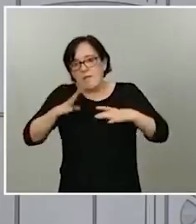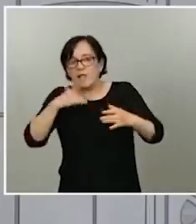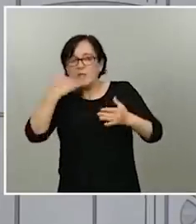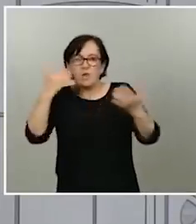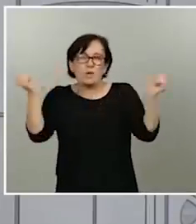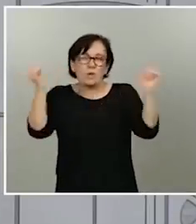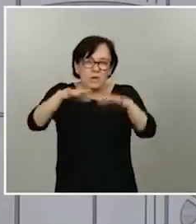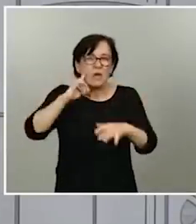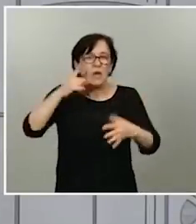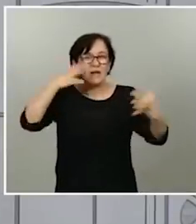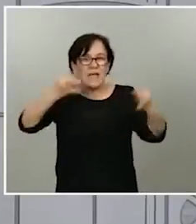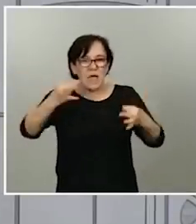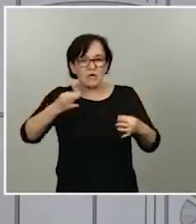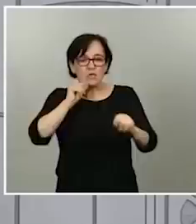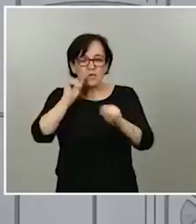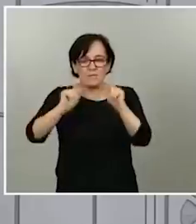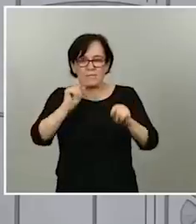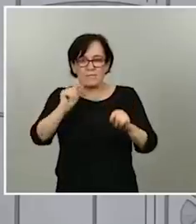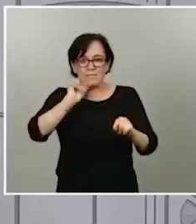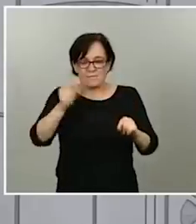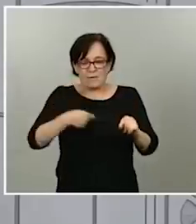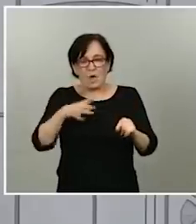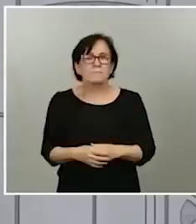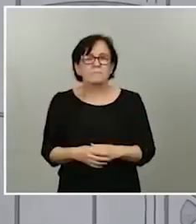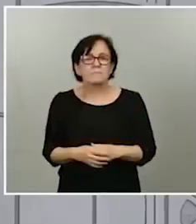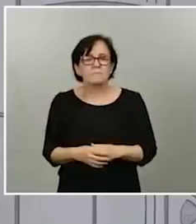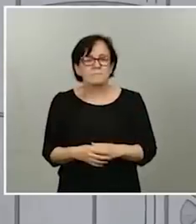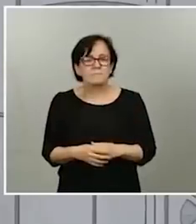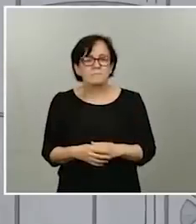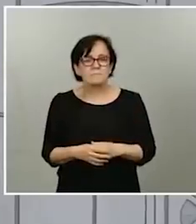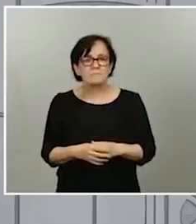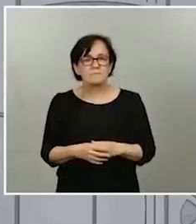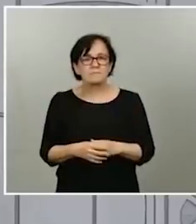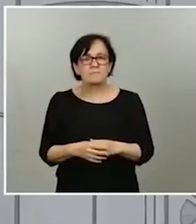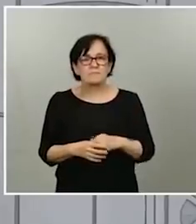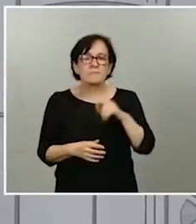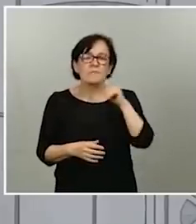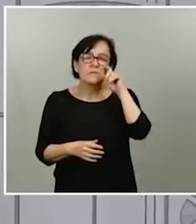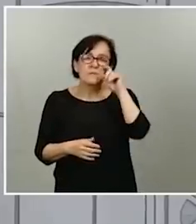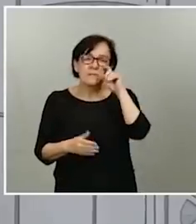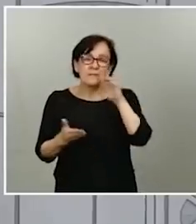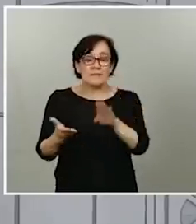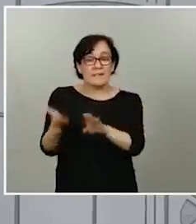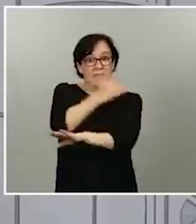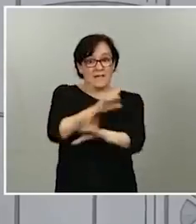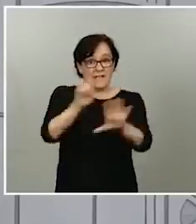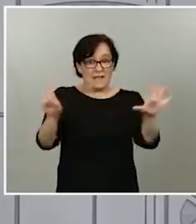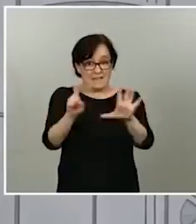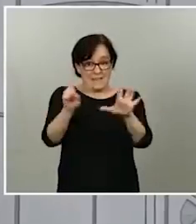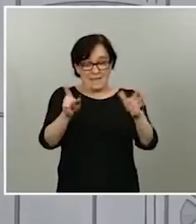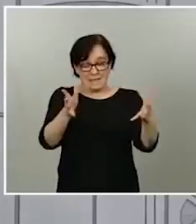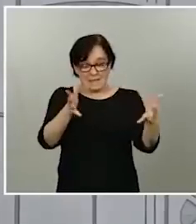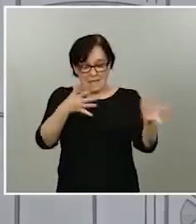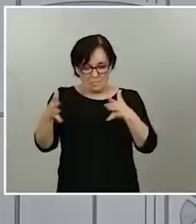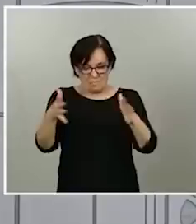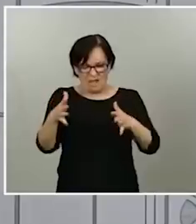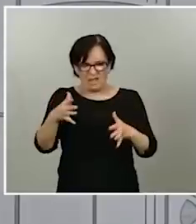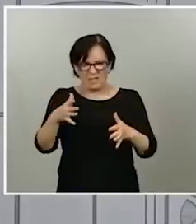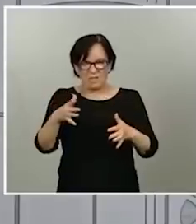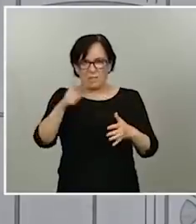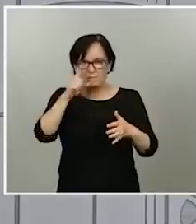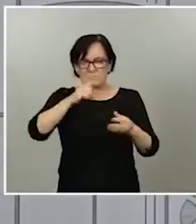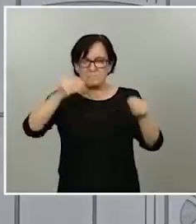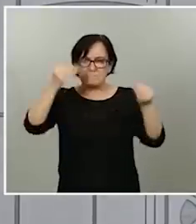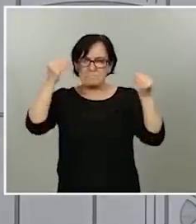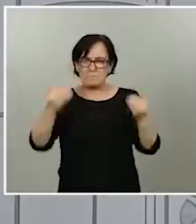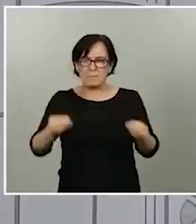ahora explicaré. Y en cuanto a la gestión económica, afirmaba el Deutsche Bank que el Gobierno estaba también haciendo todo lo contrario a lo